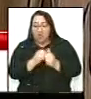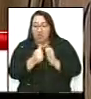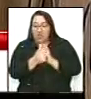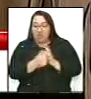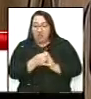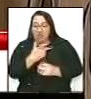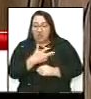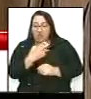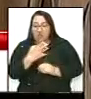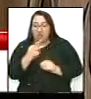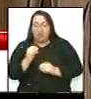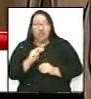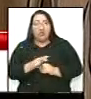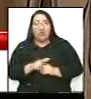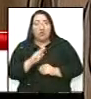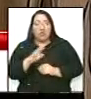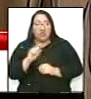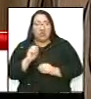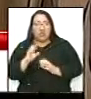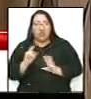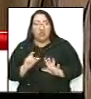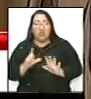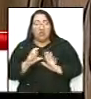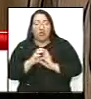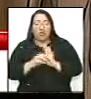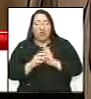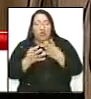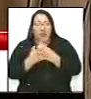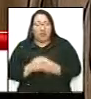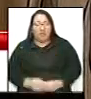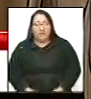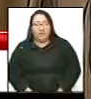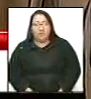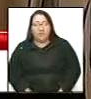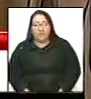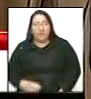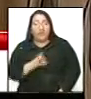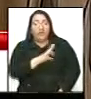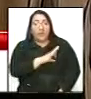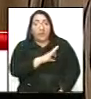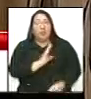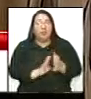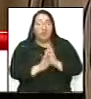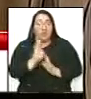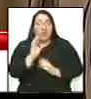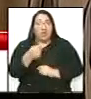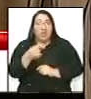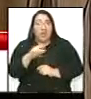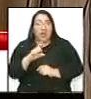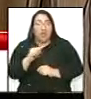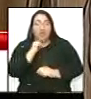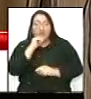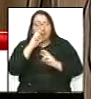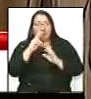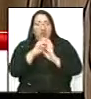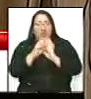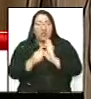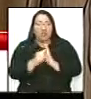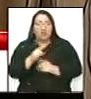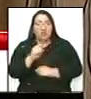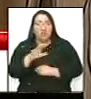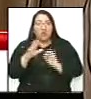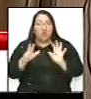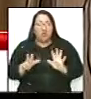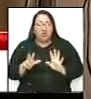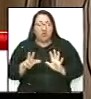artículos 317 y 405 respectivamente del Código Penal, y al fiscal supremo Tomás Gálvez Villegas por infracción constitucional al artículo